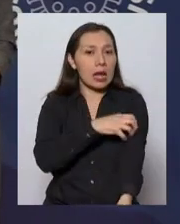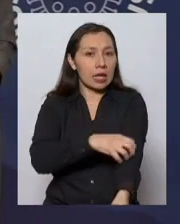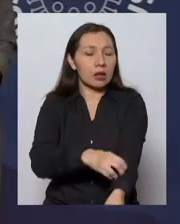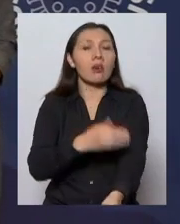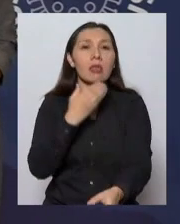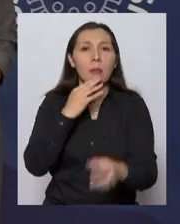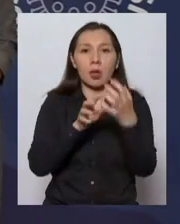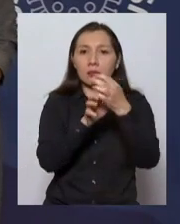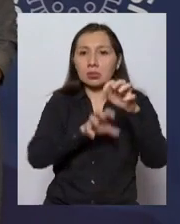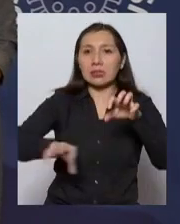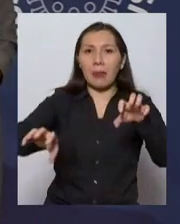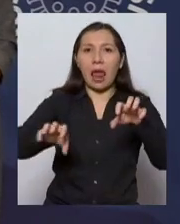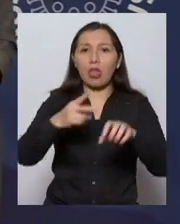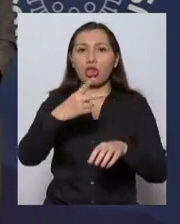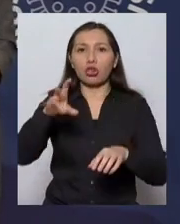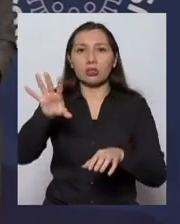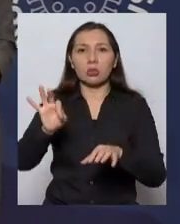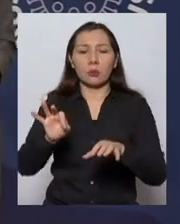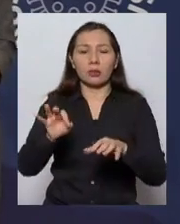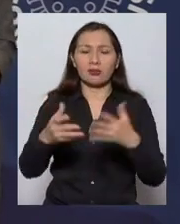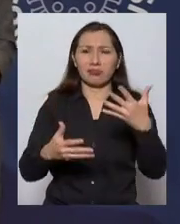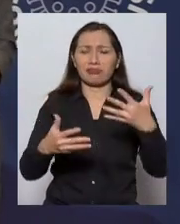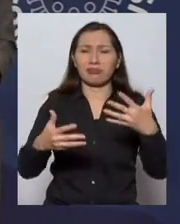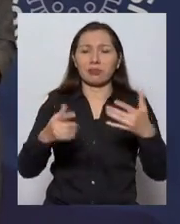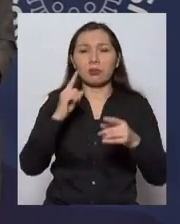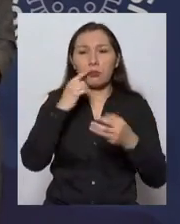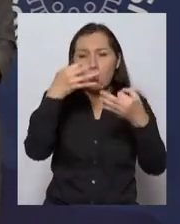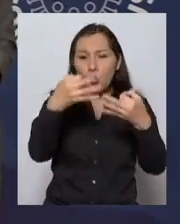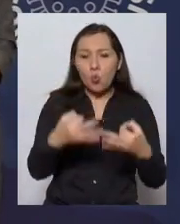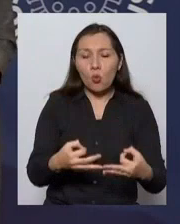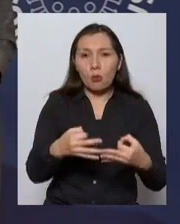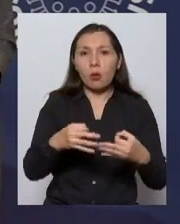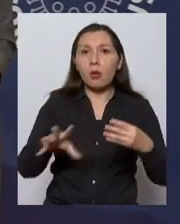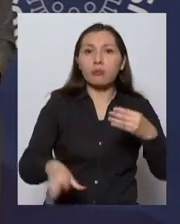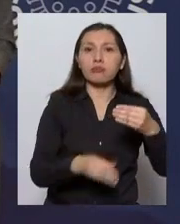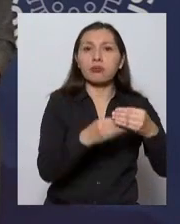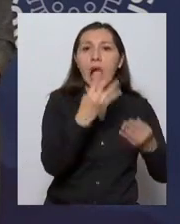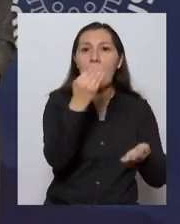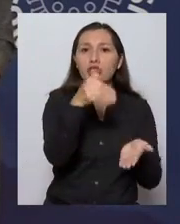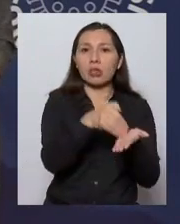aparece desagregado los 250 casos y aparecen contabilizados dentro de los